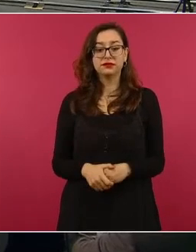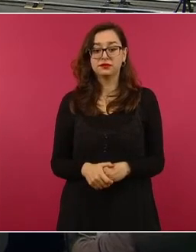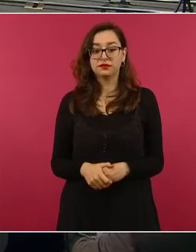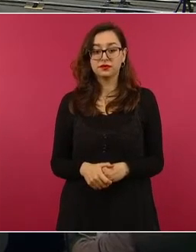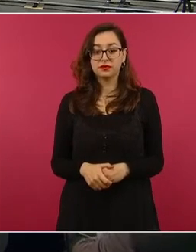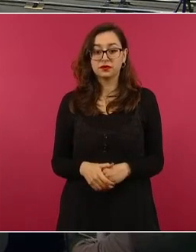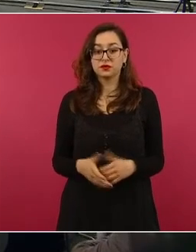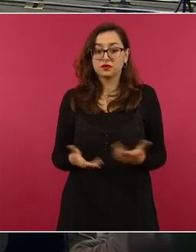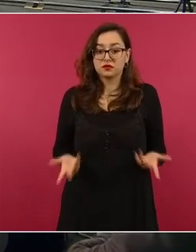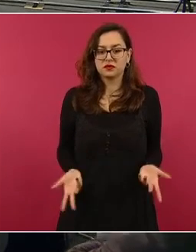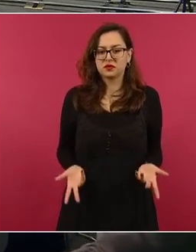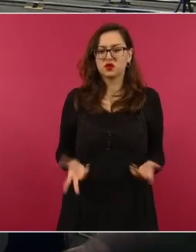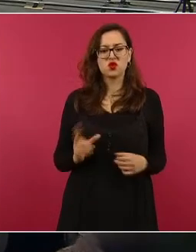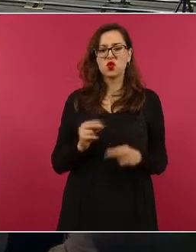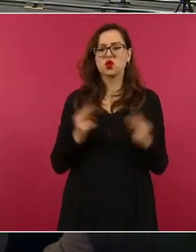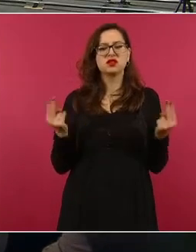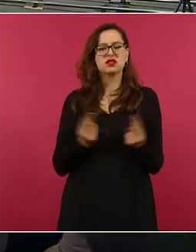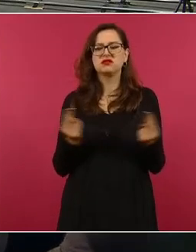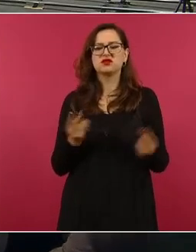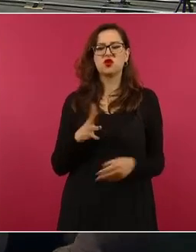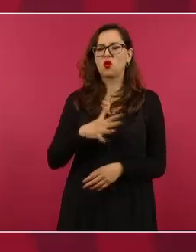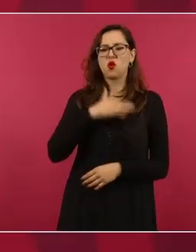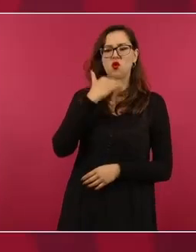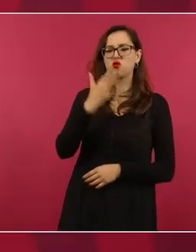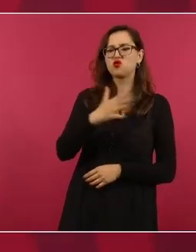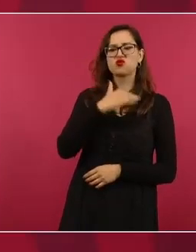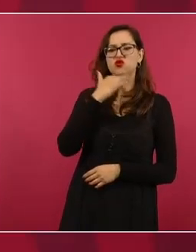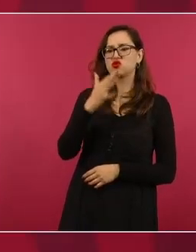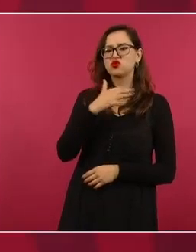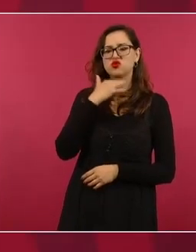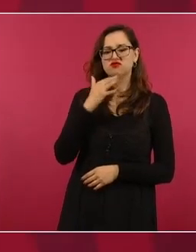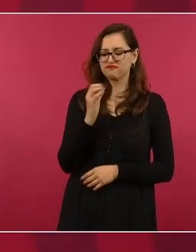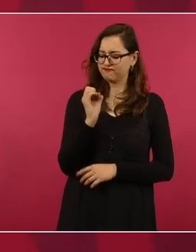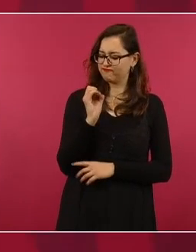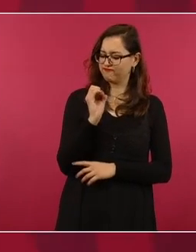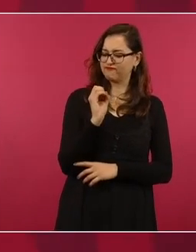Entonces, cero corrupción. Y vuelvo a decir,